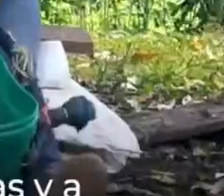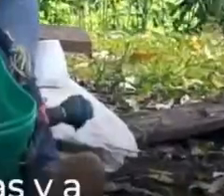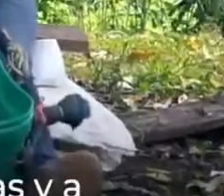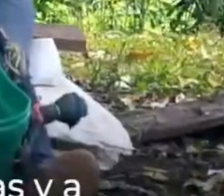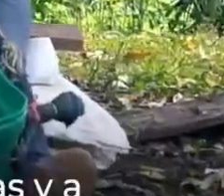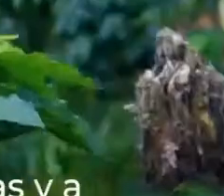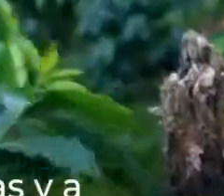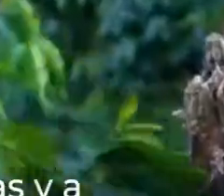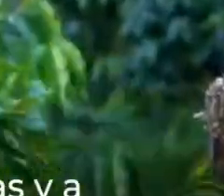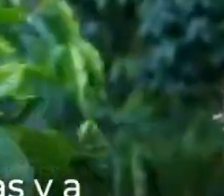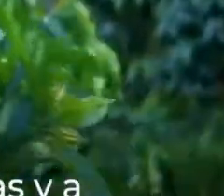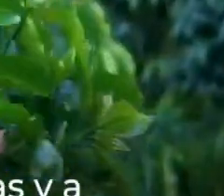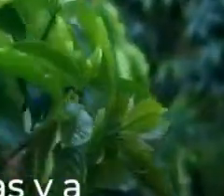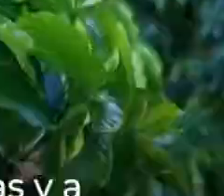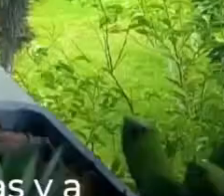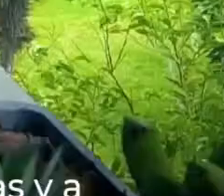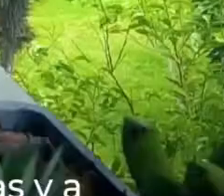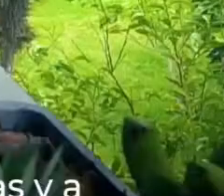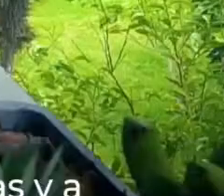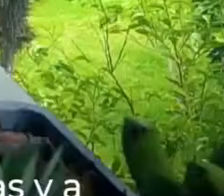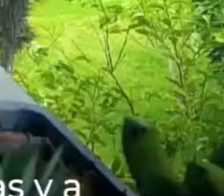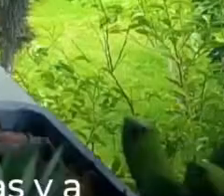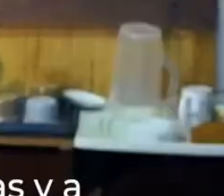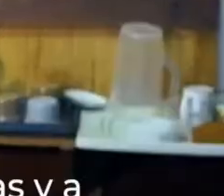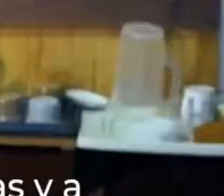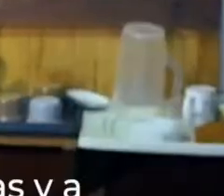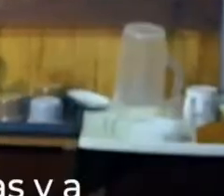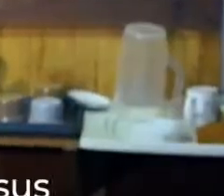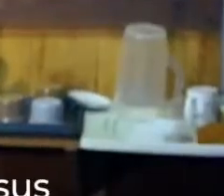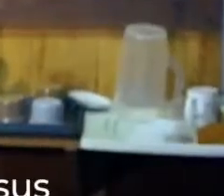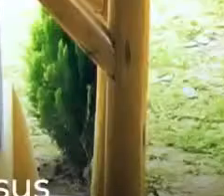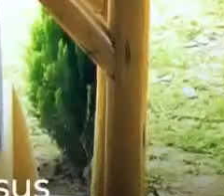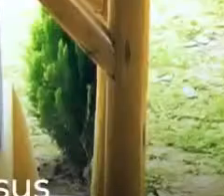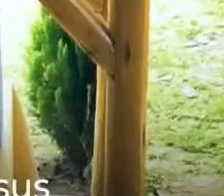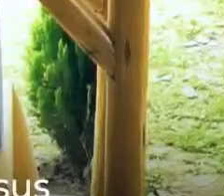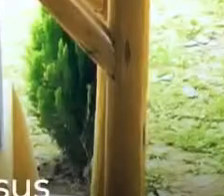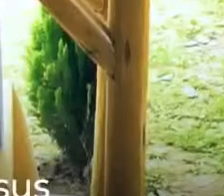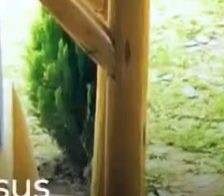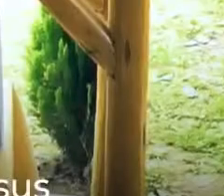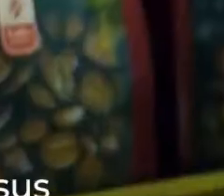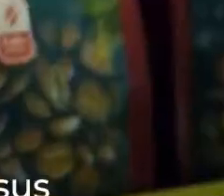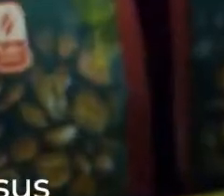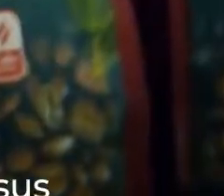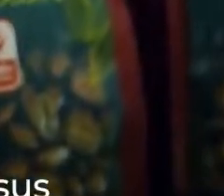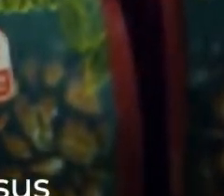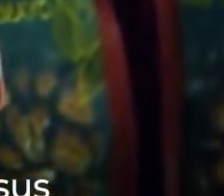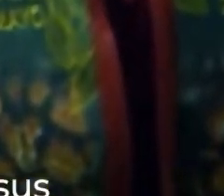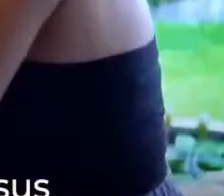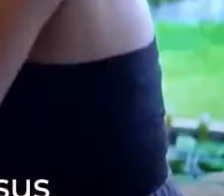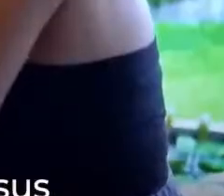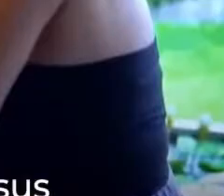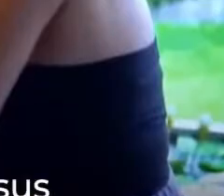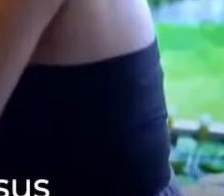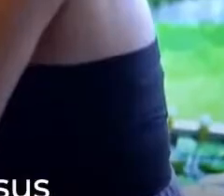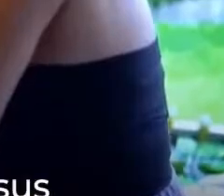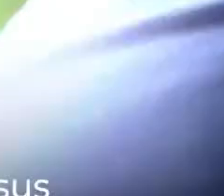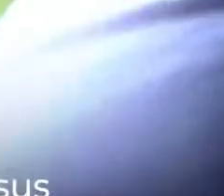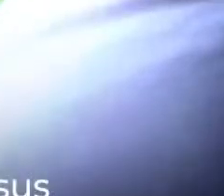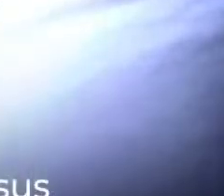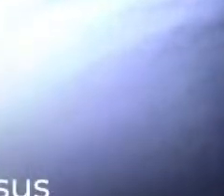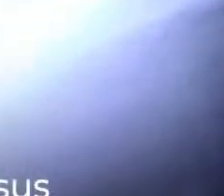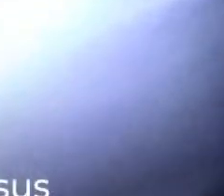La pandemia golpeó mucho a estas personas y a raíz de esto buscaron nuevas formas de promocionar sus productos y